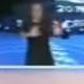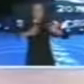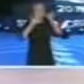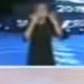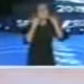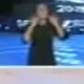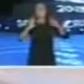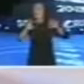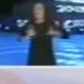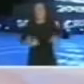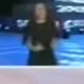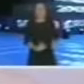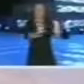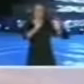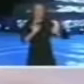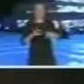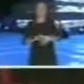así.